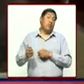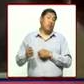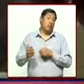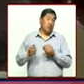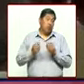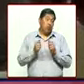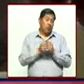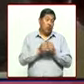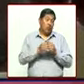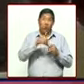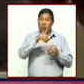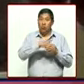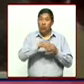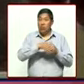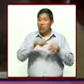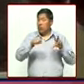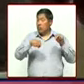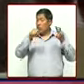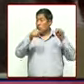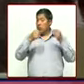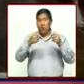bolivianos.